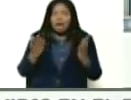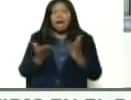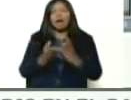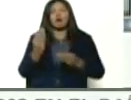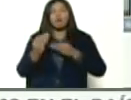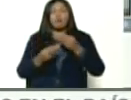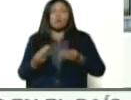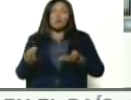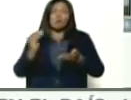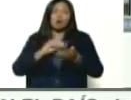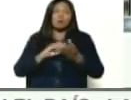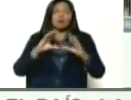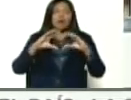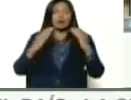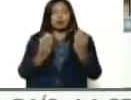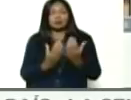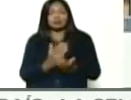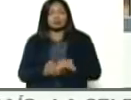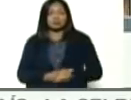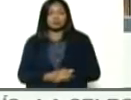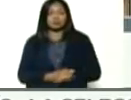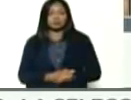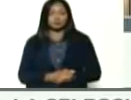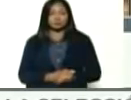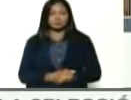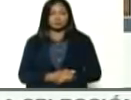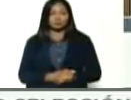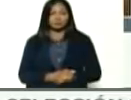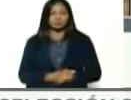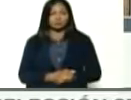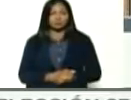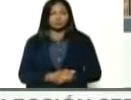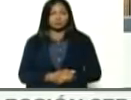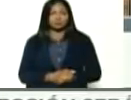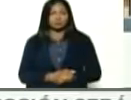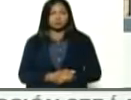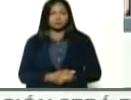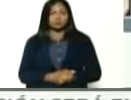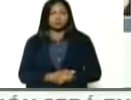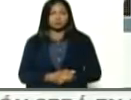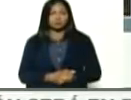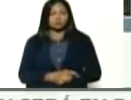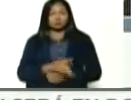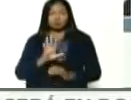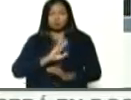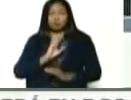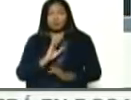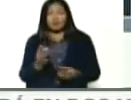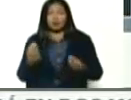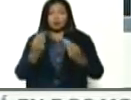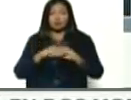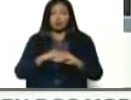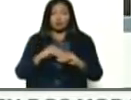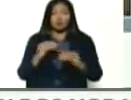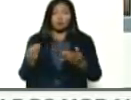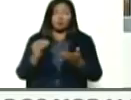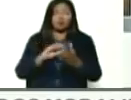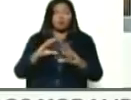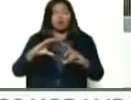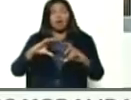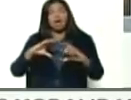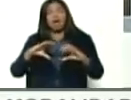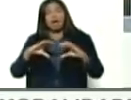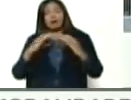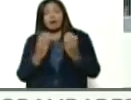regreso a clase y han acordado que el regreso a clase es posible en un